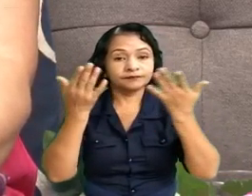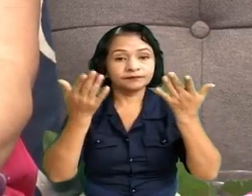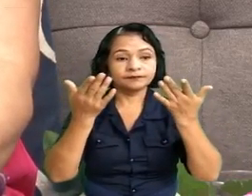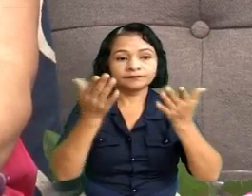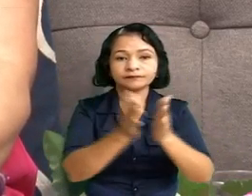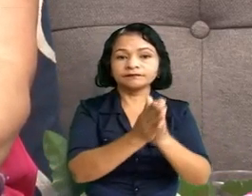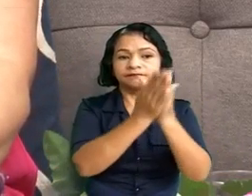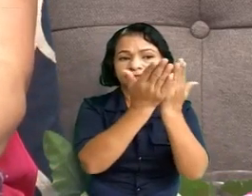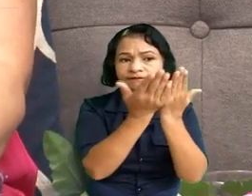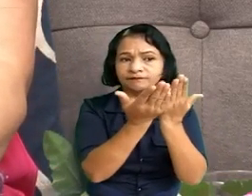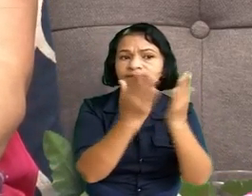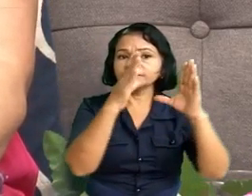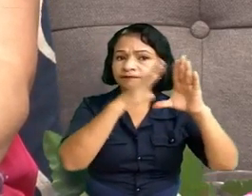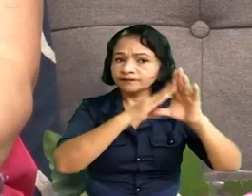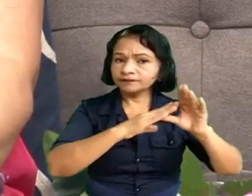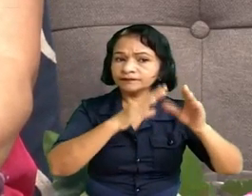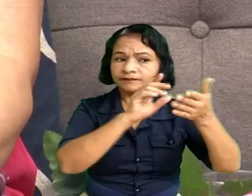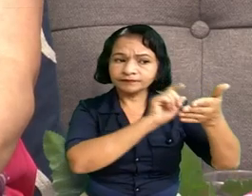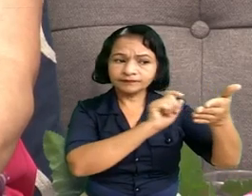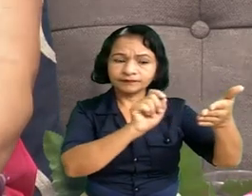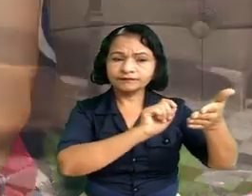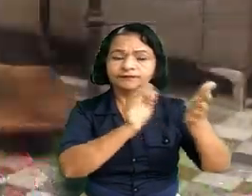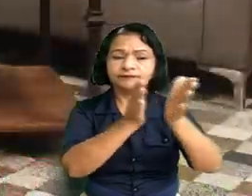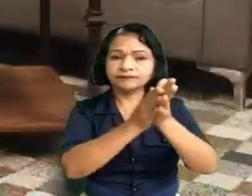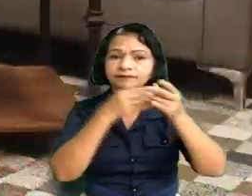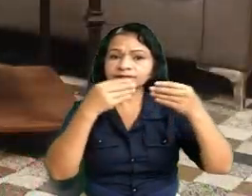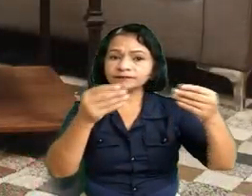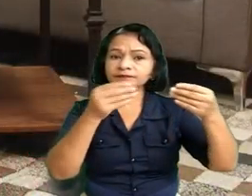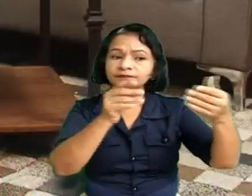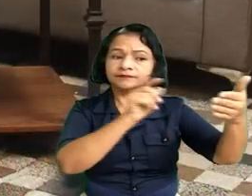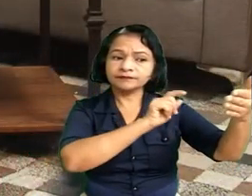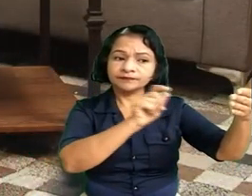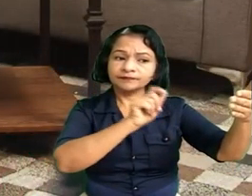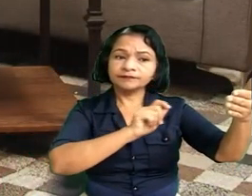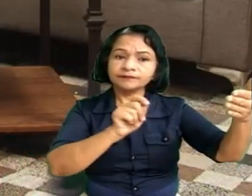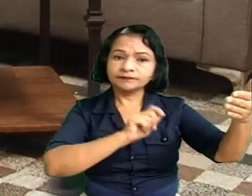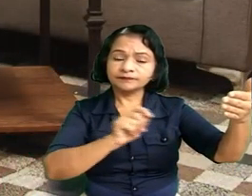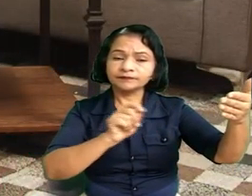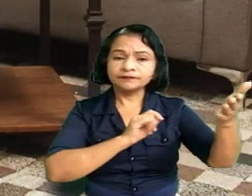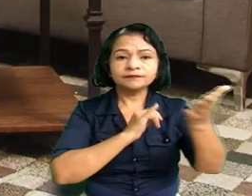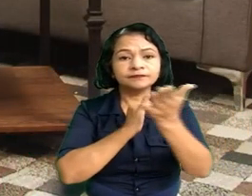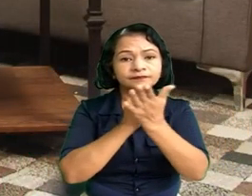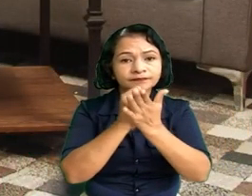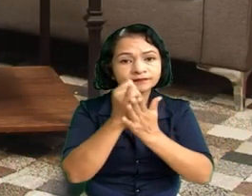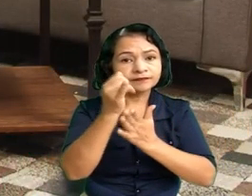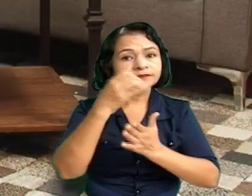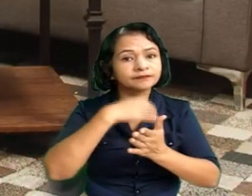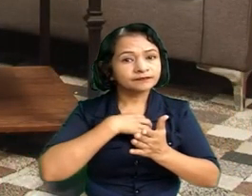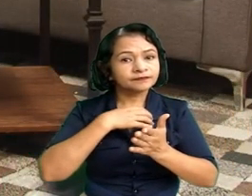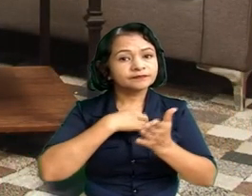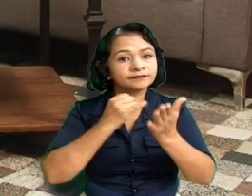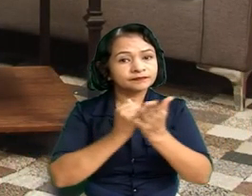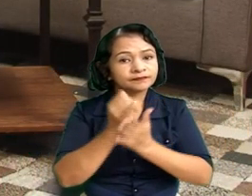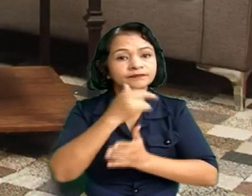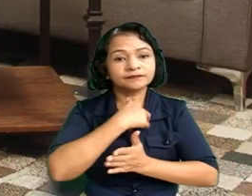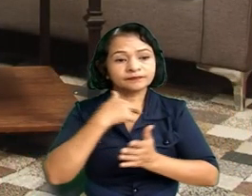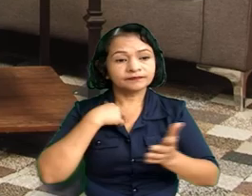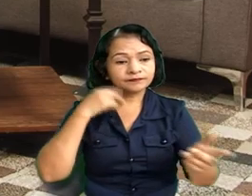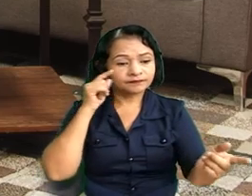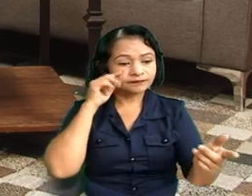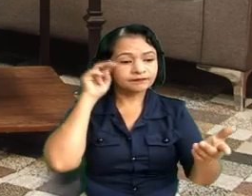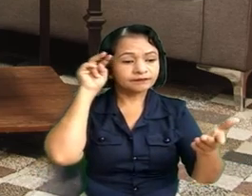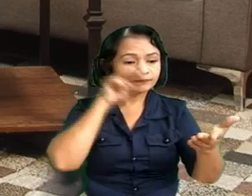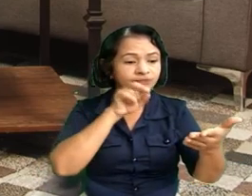fuentes históricas, en documentos, en investigación que se realizó, donde